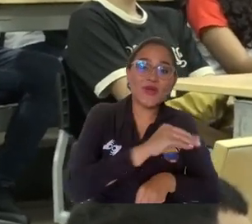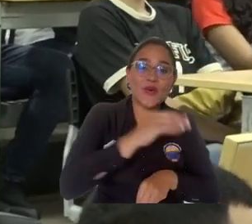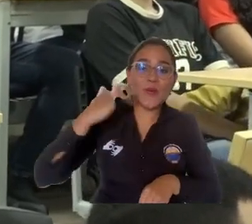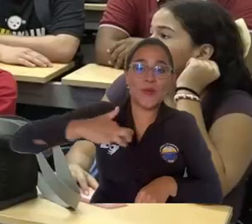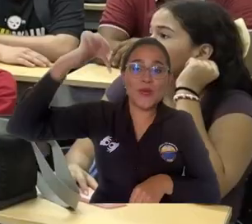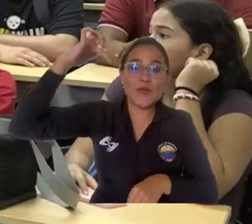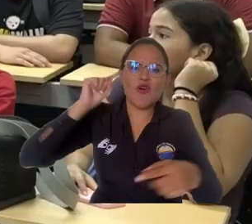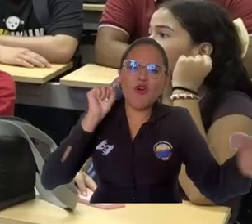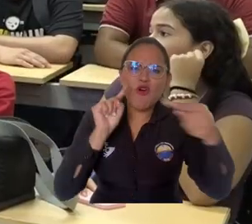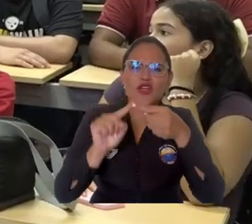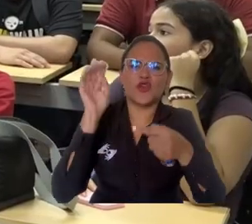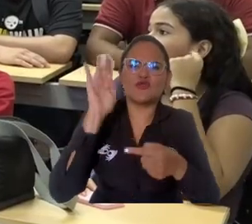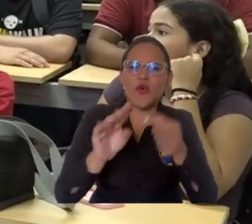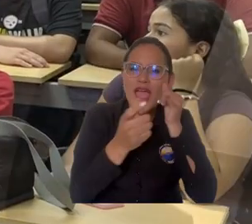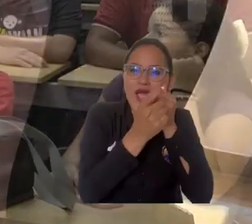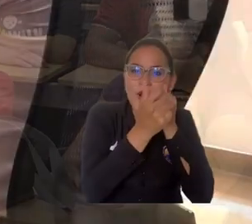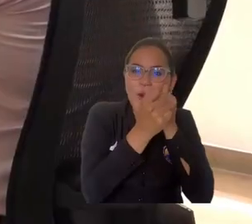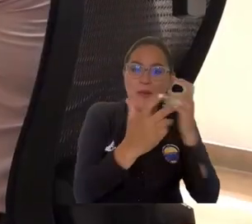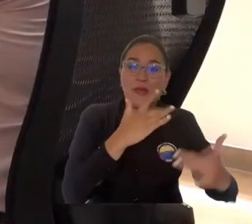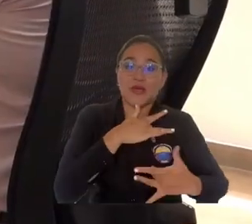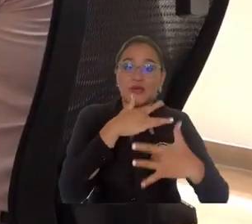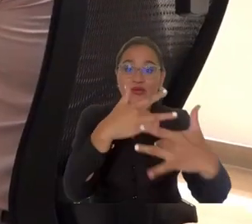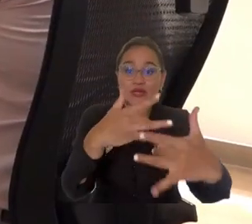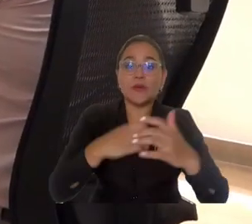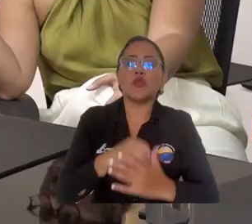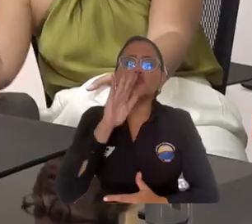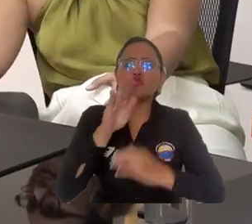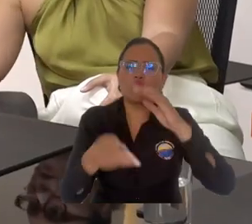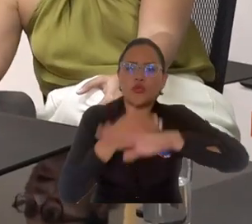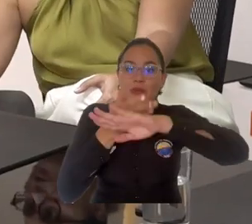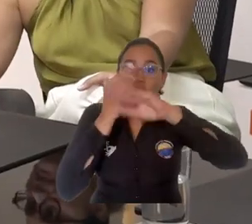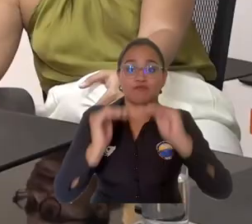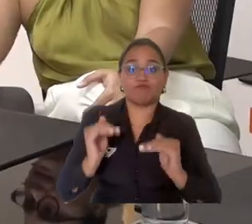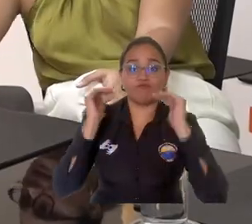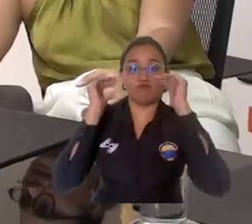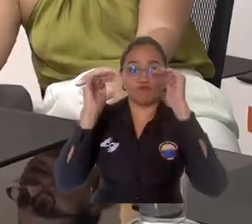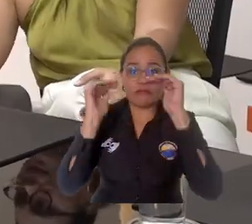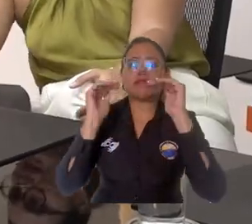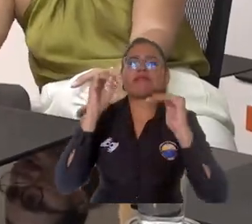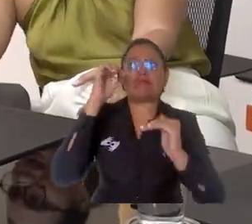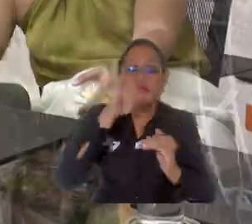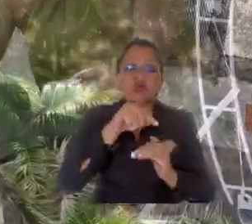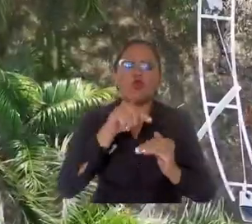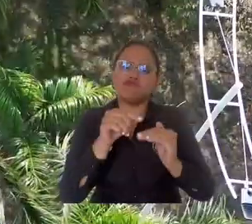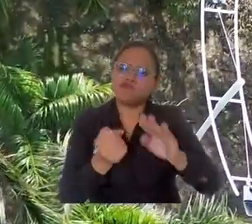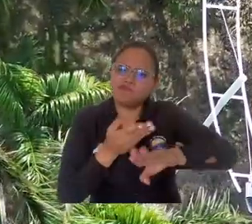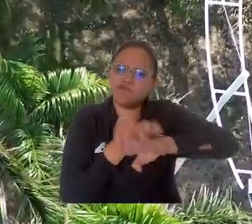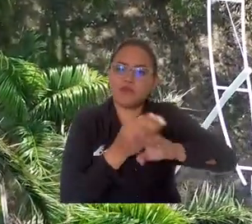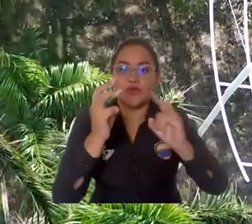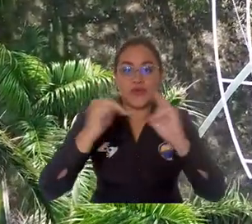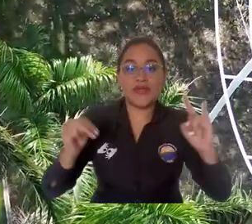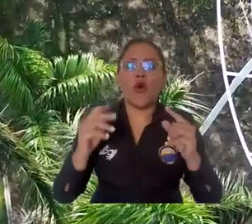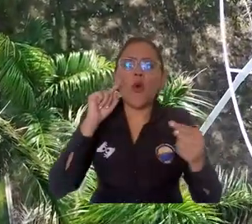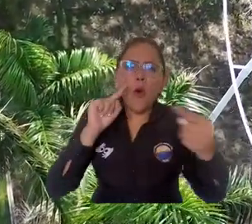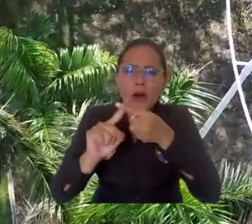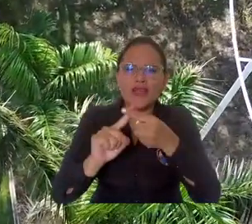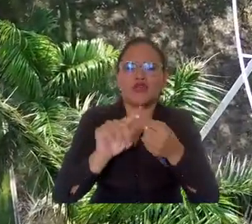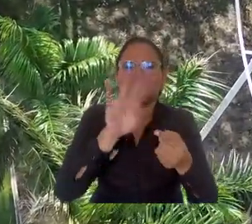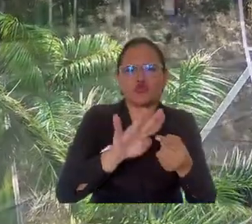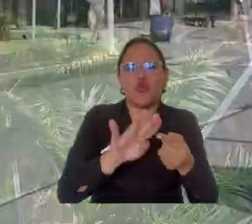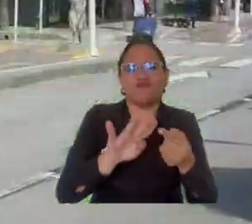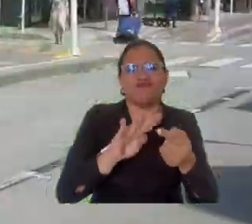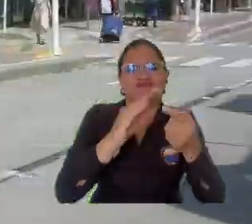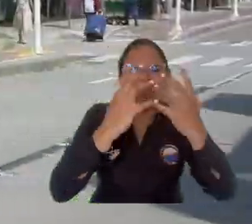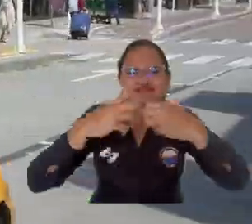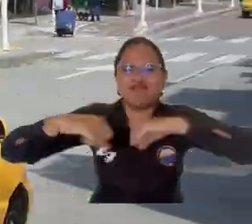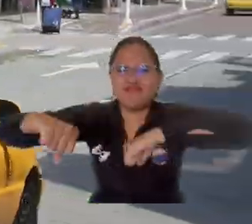Formar a todos los profesionales en economía solidaria es una de las propuestas de la Superintendencia para la Universidad del Magdalena, un trabajo